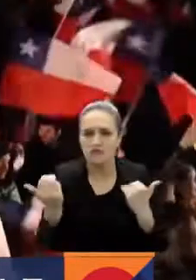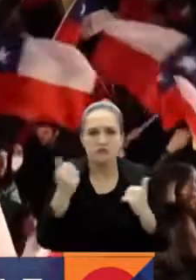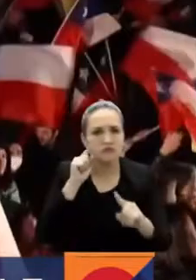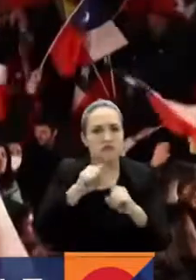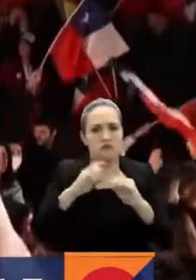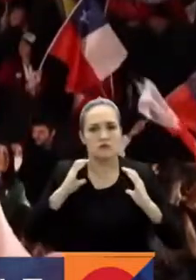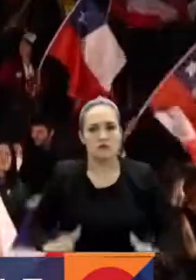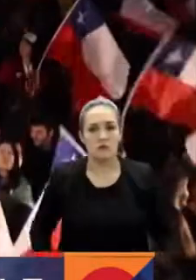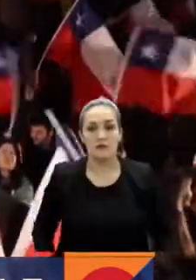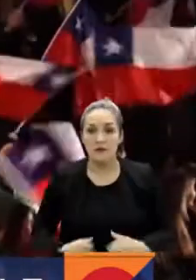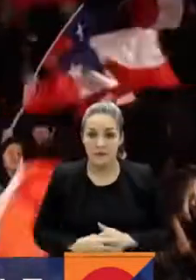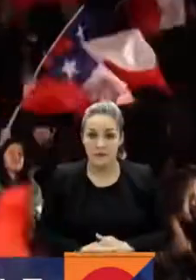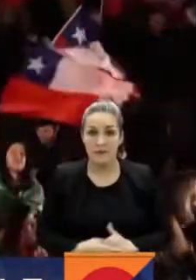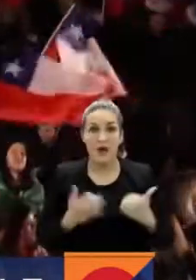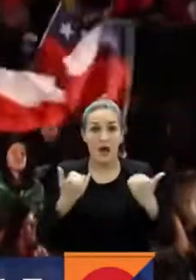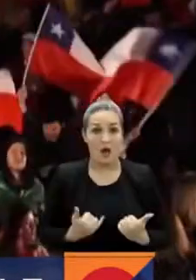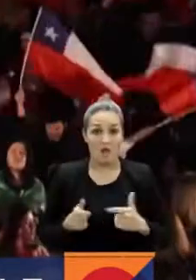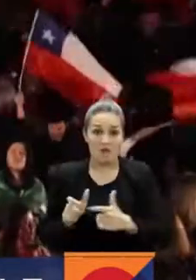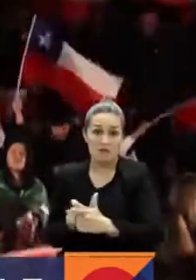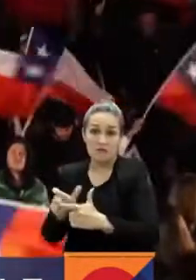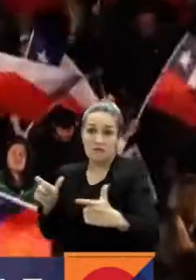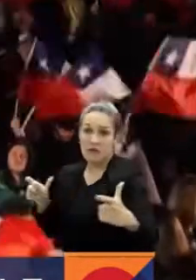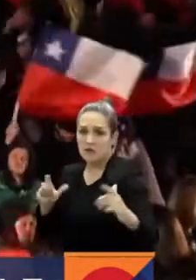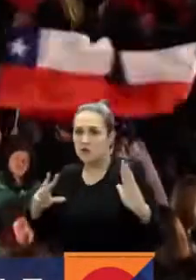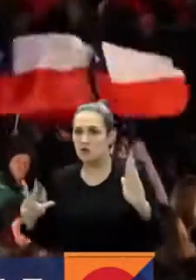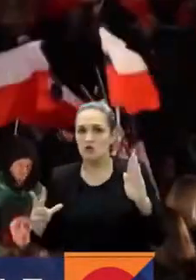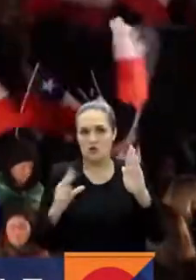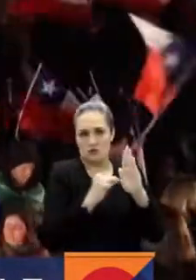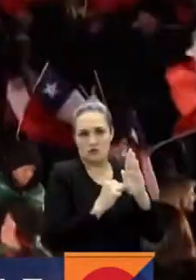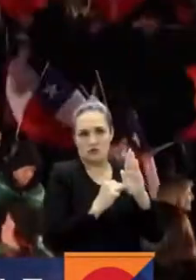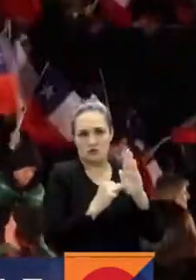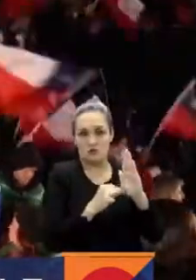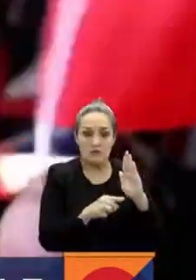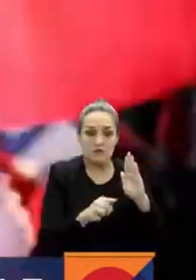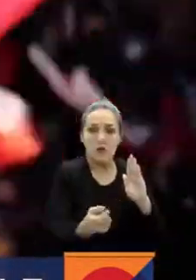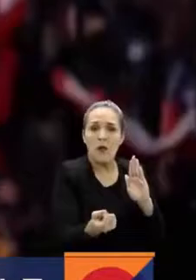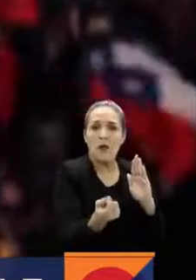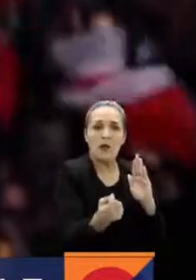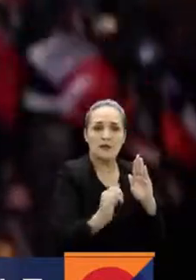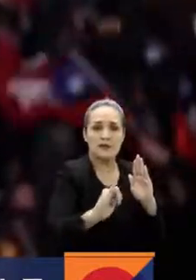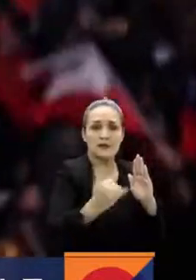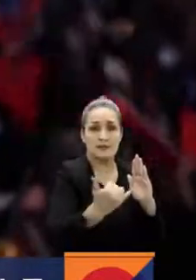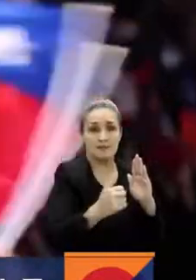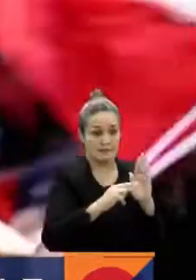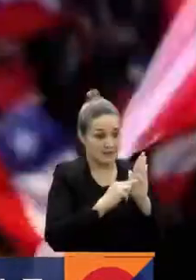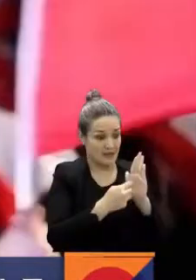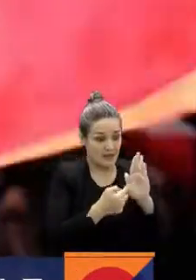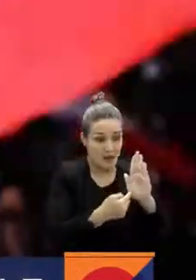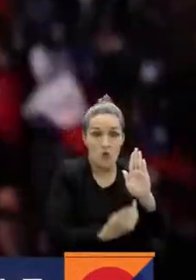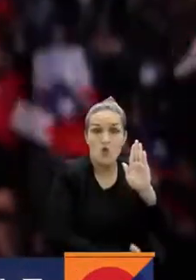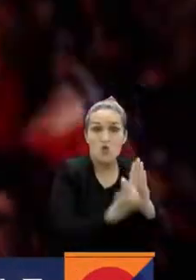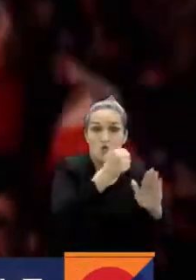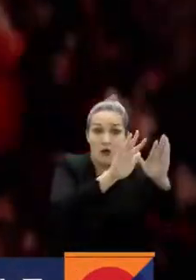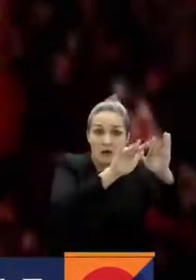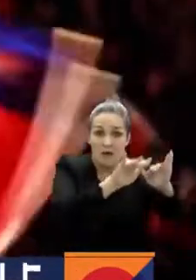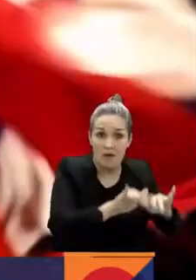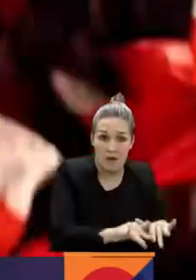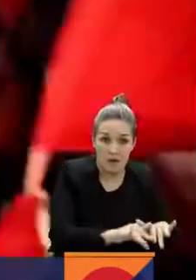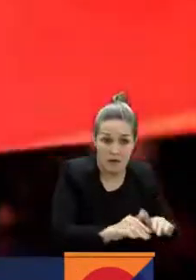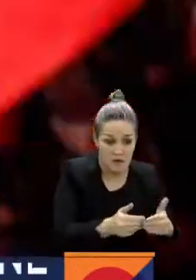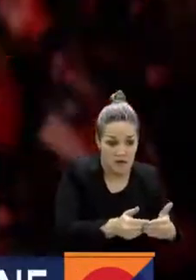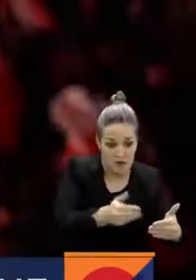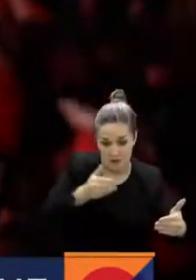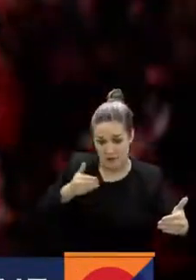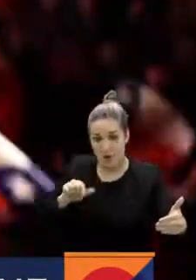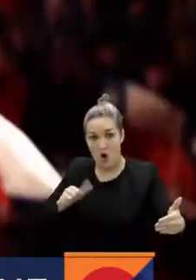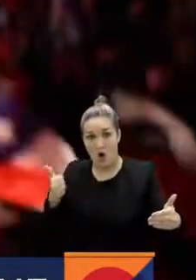A esta hora la diferencia es amplia. El rechazo celebra, lo que significa que la Constitución actual redactada por la dictadura de Pinochet